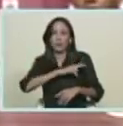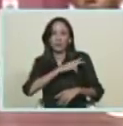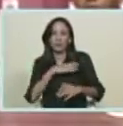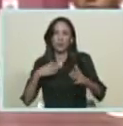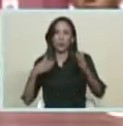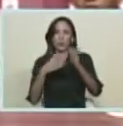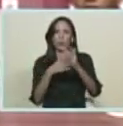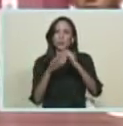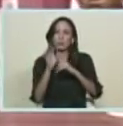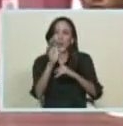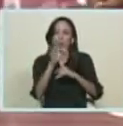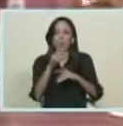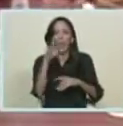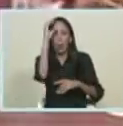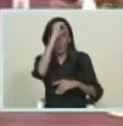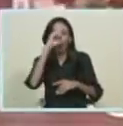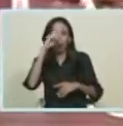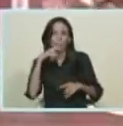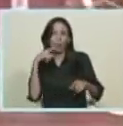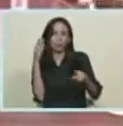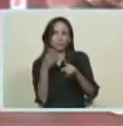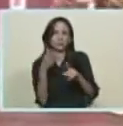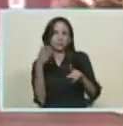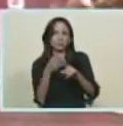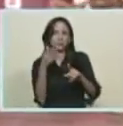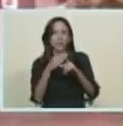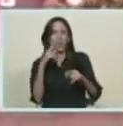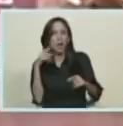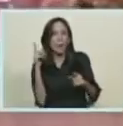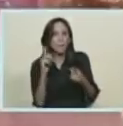contra de nuestra patria, en contra de Venezuela,